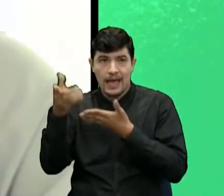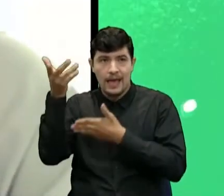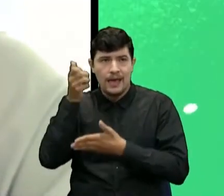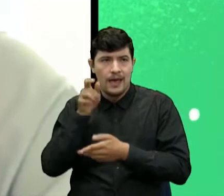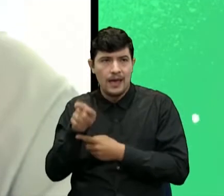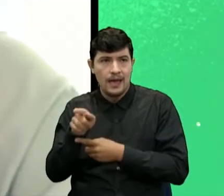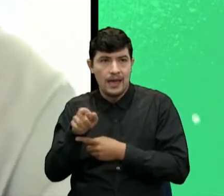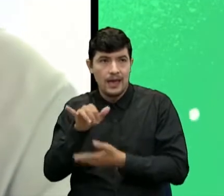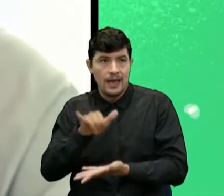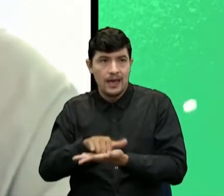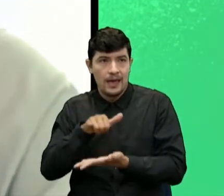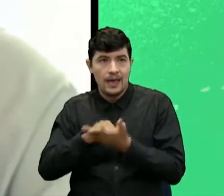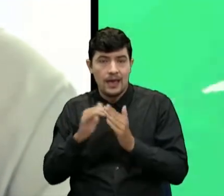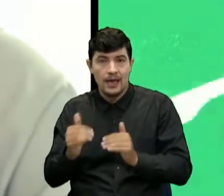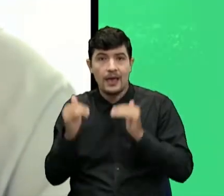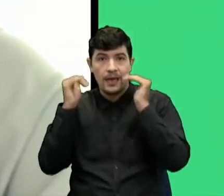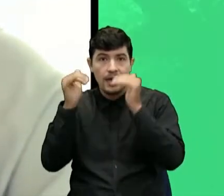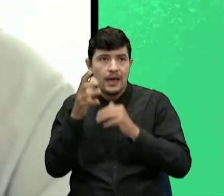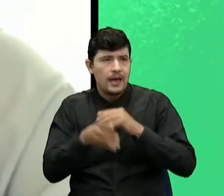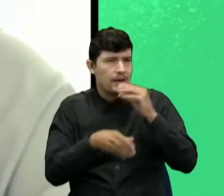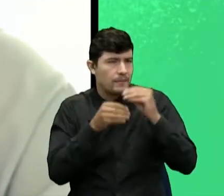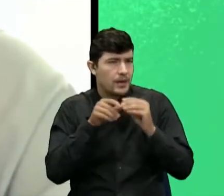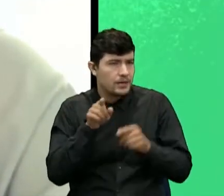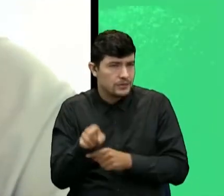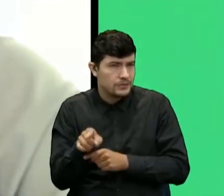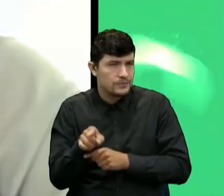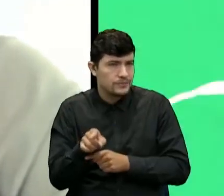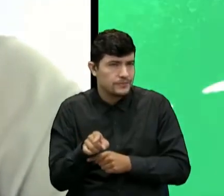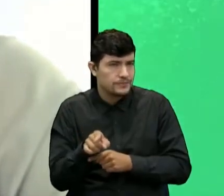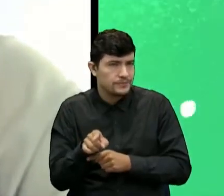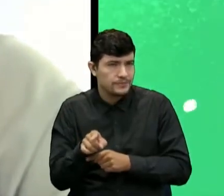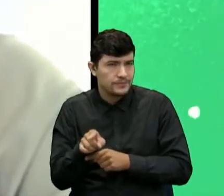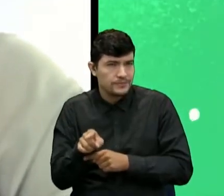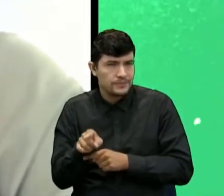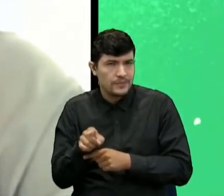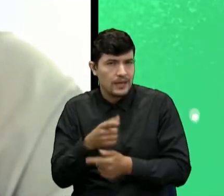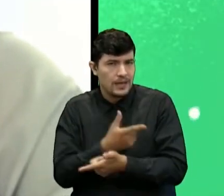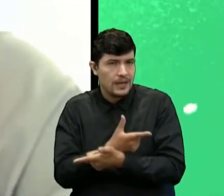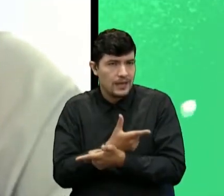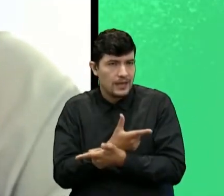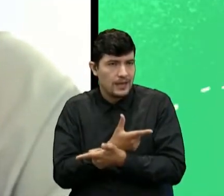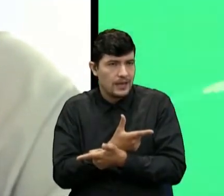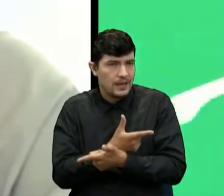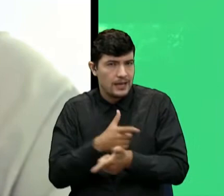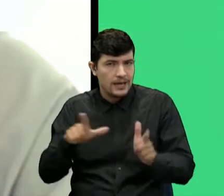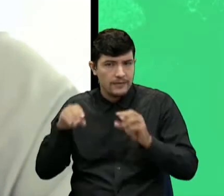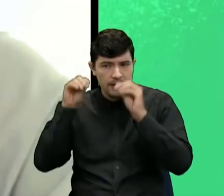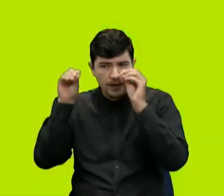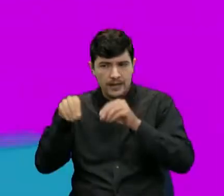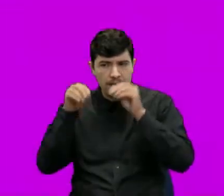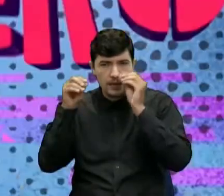,82% Y estamos No solo 8% Sino líderes De su comunidad Y educadores